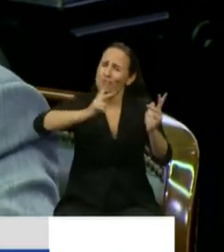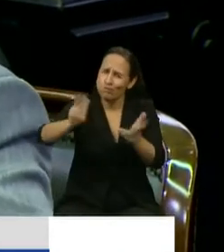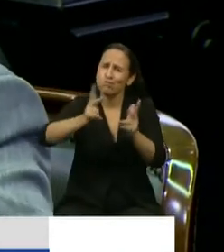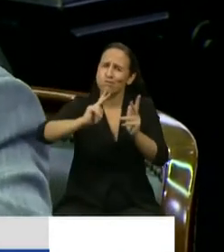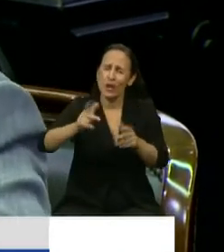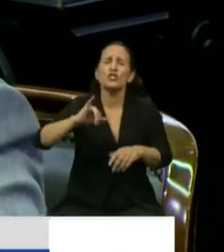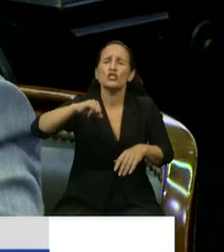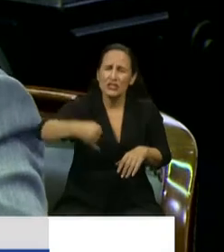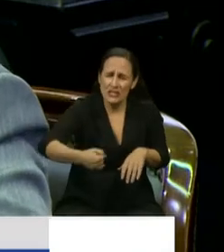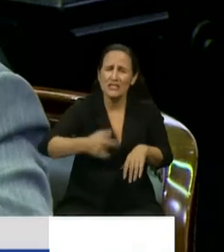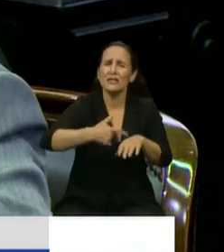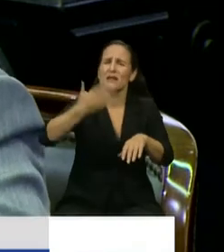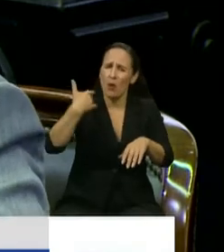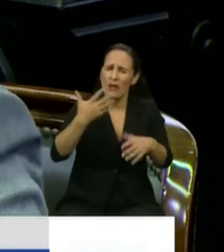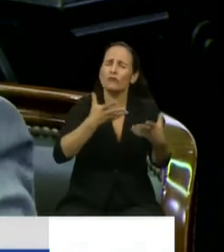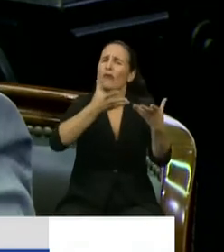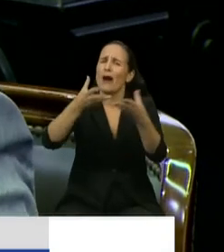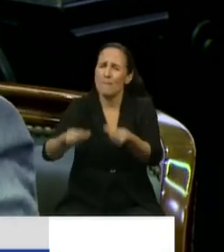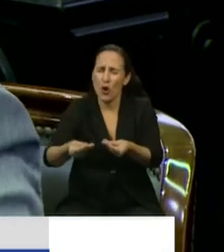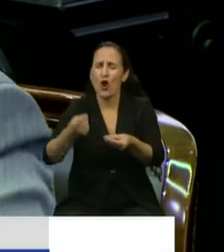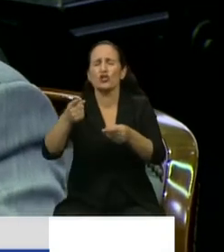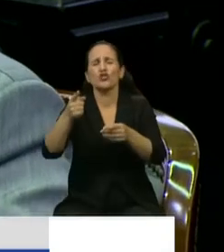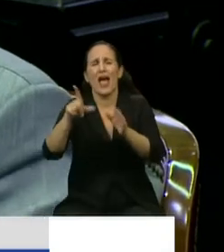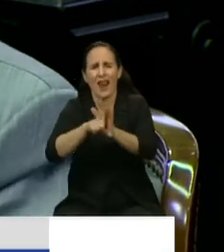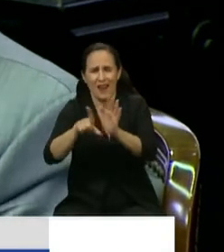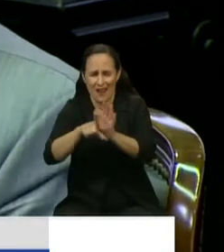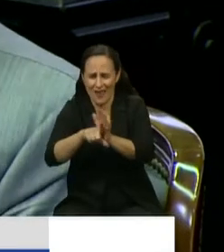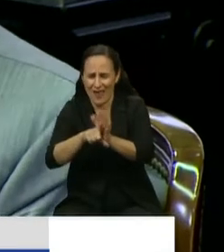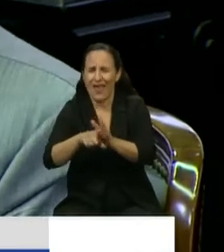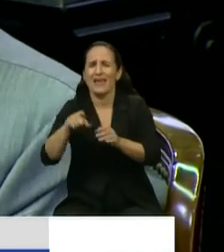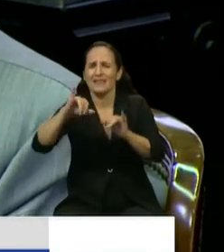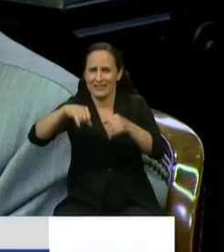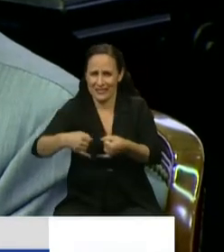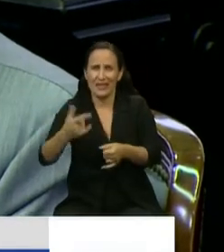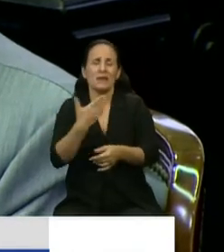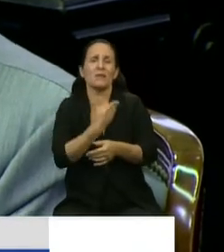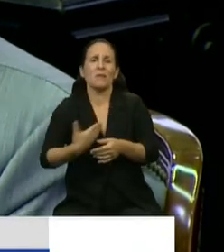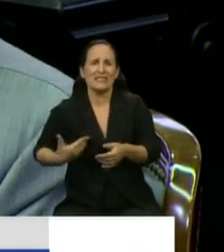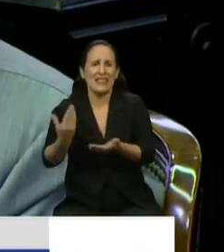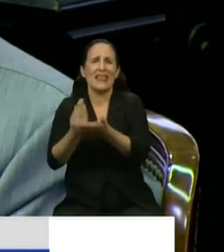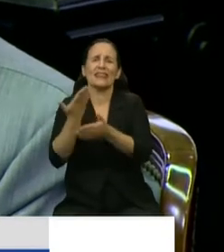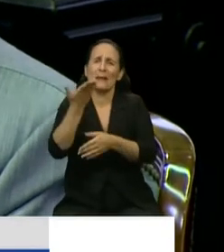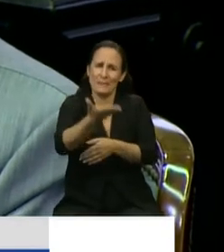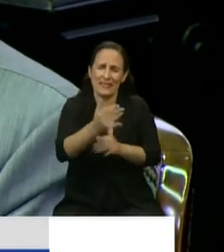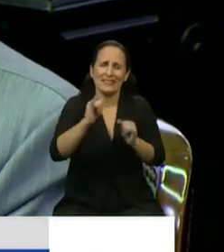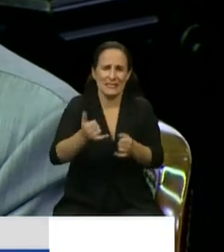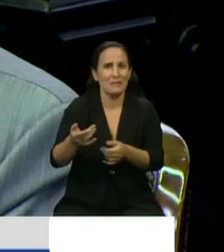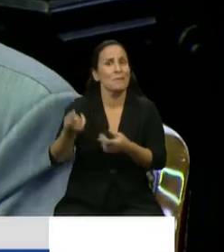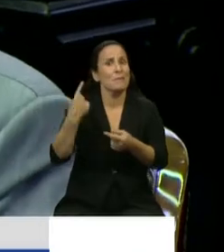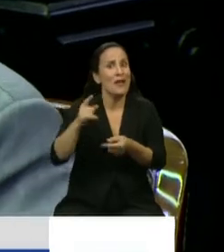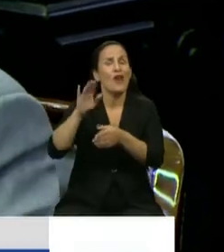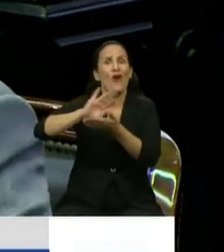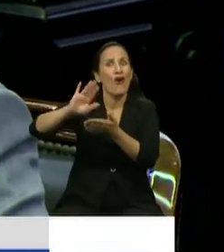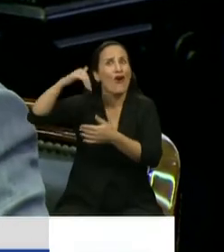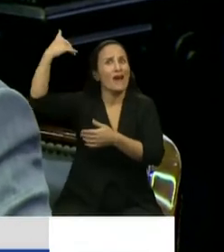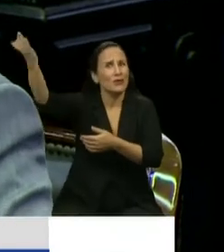a esas acciones y leyes de emergencia que peticionaba el presidente de la Nación. Y cuando se trata de la deuda externa, no